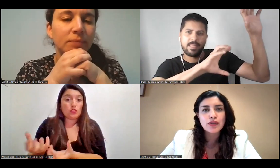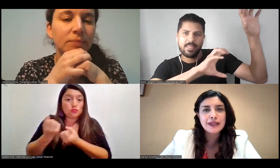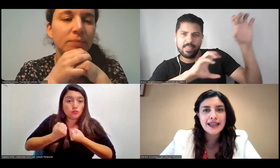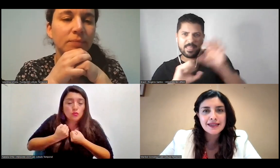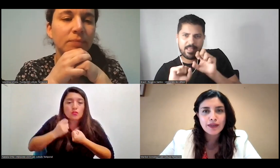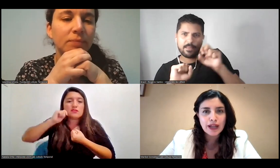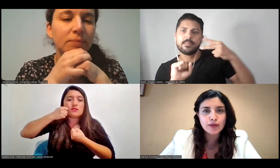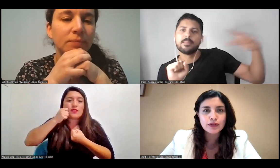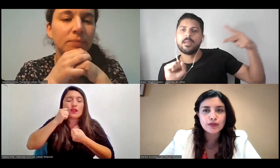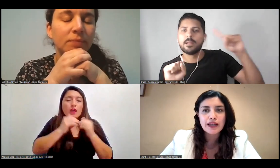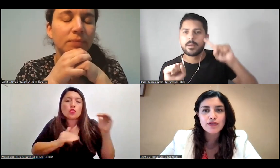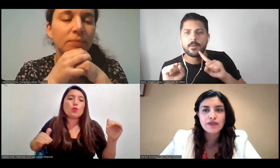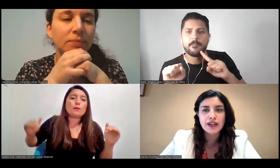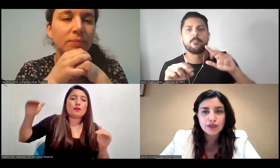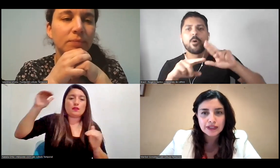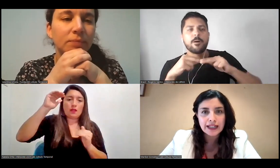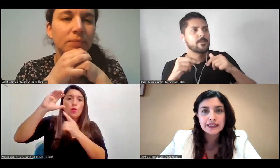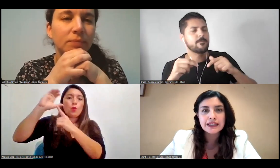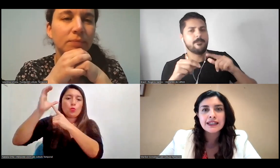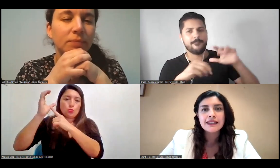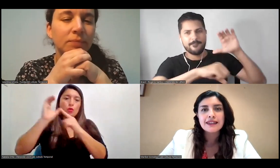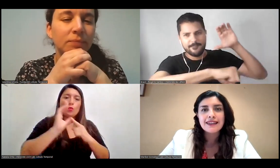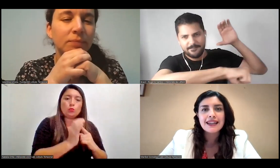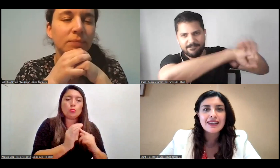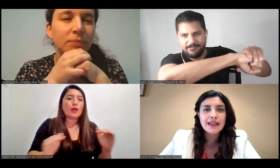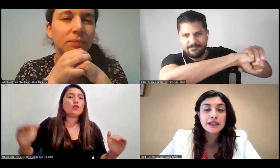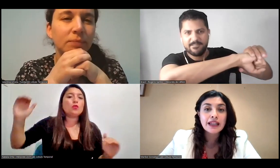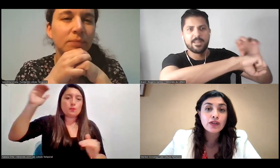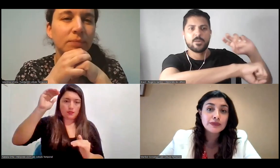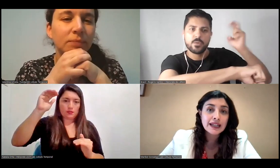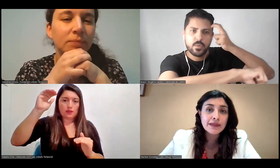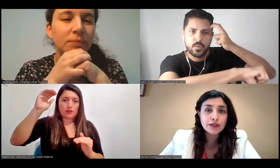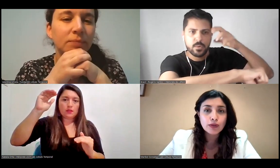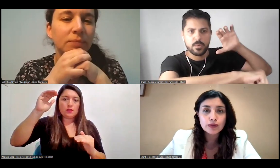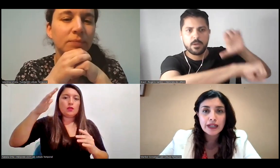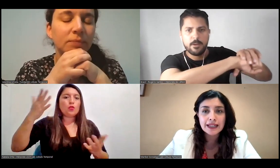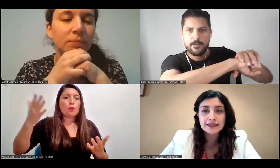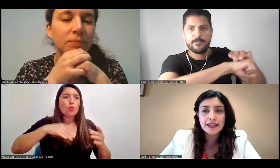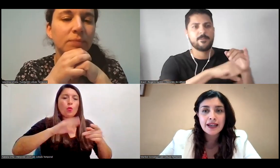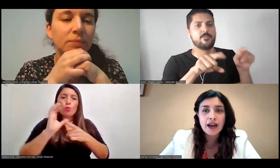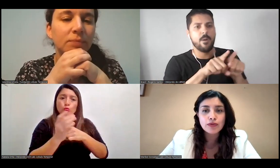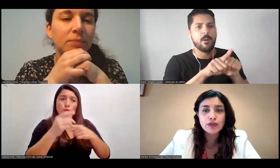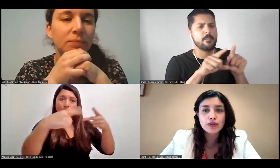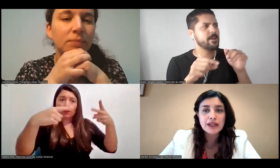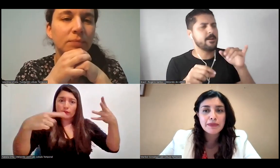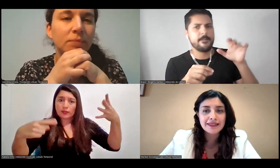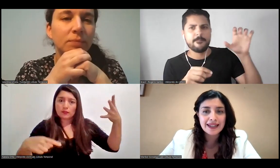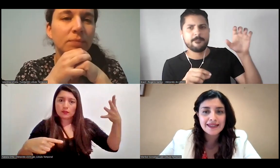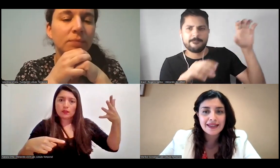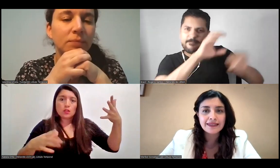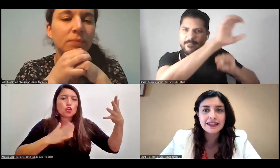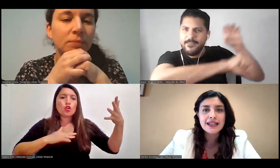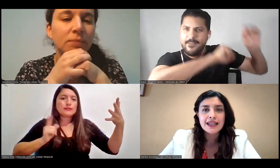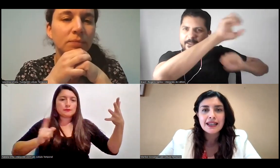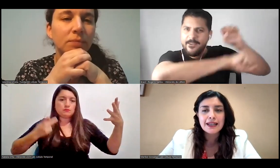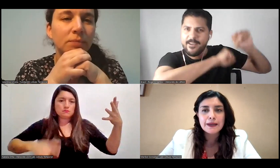esta dominancia de una cultura sobre otra, de deliberadamente adoptar elementos culturales que a uno no le